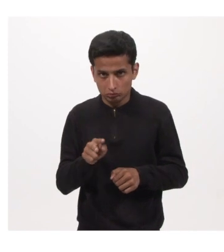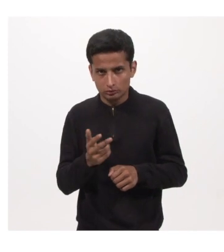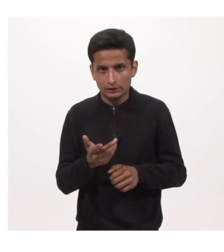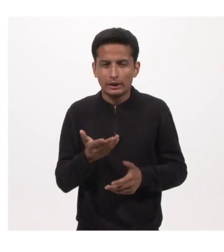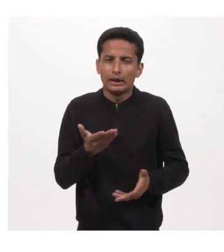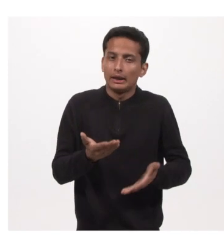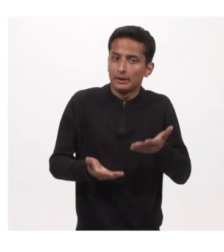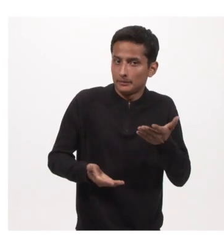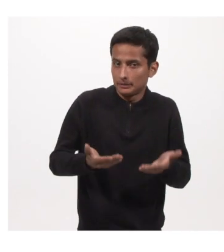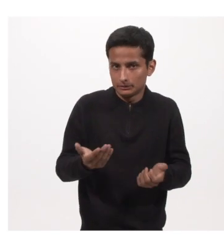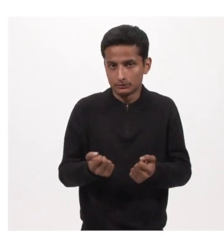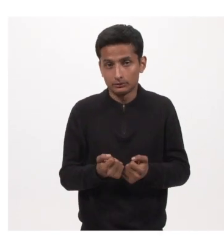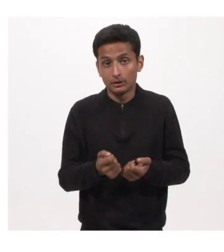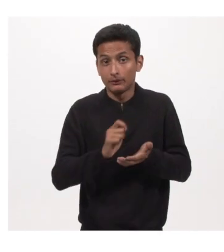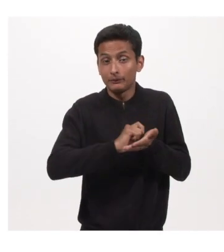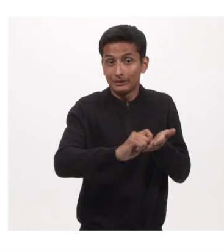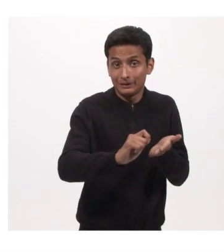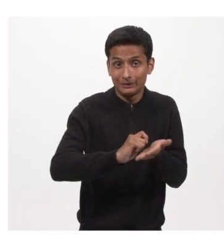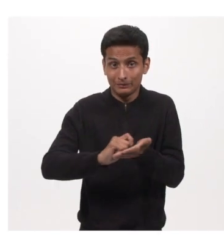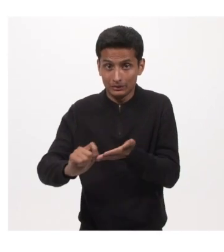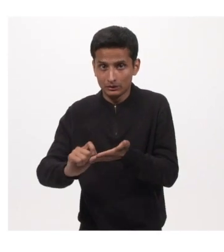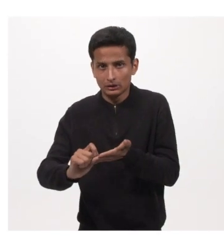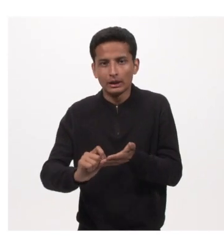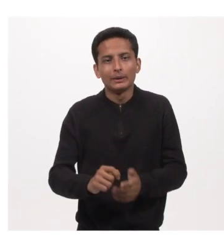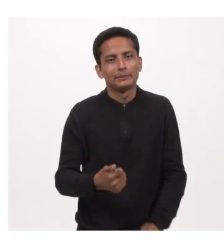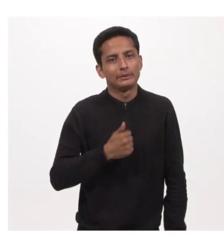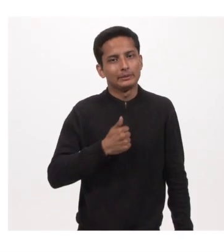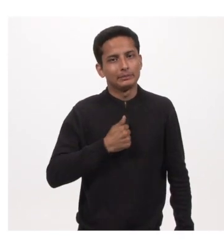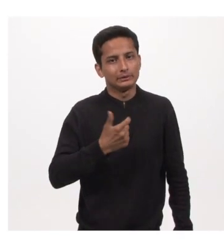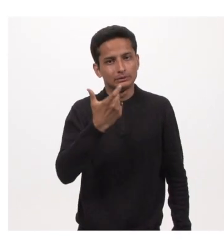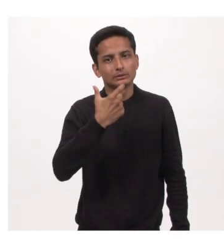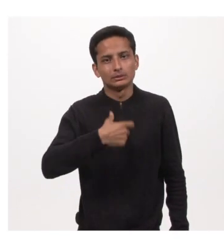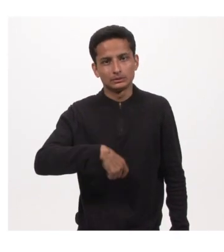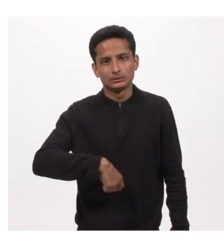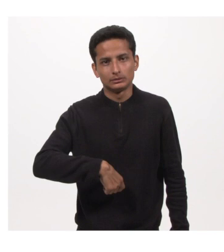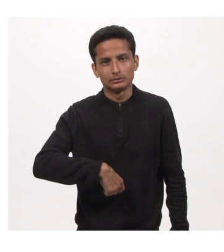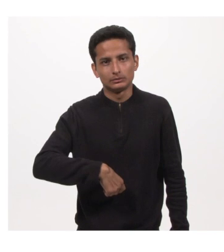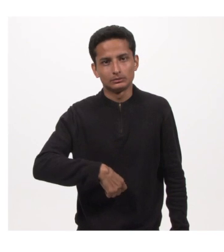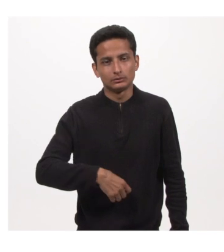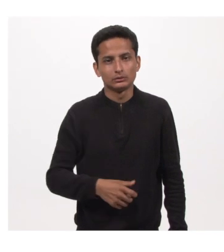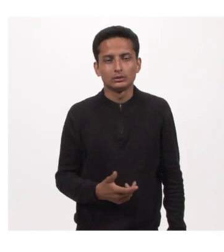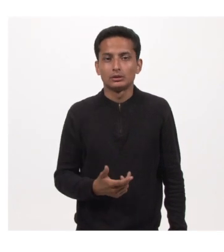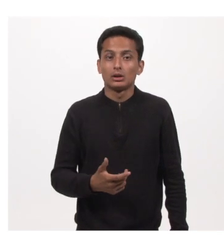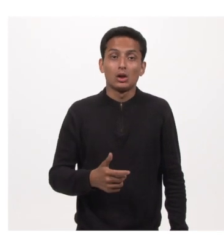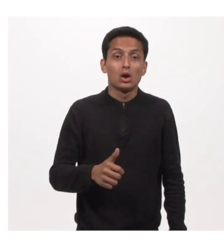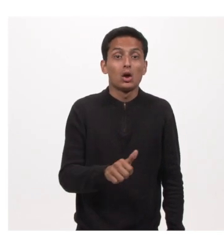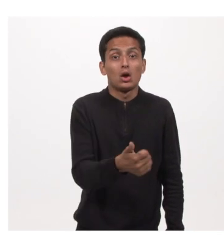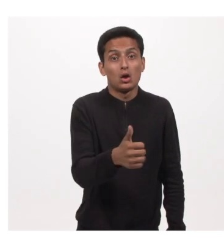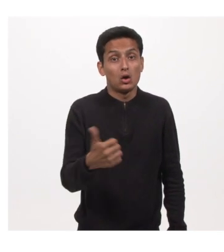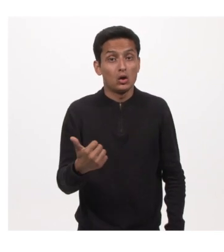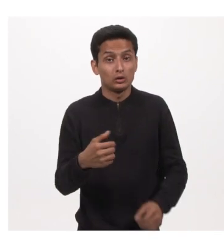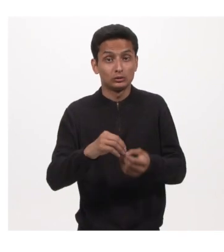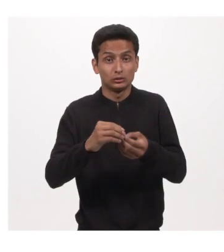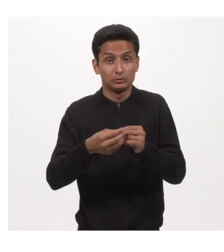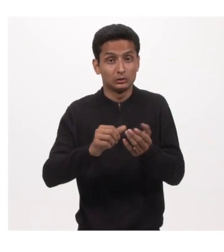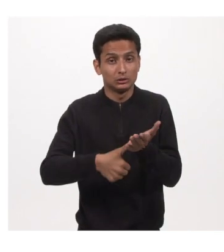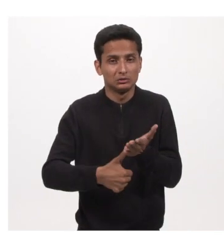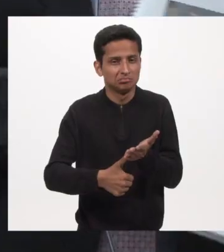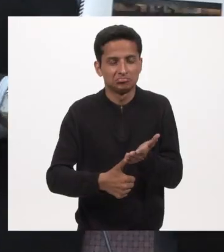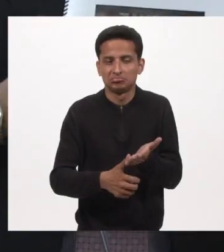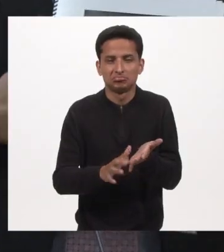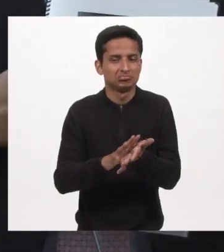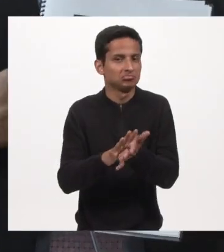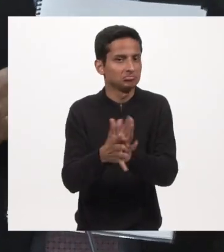que posiblemente estas firmas son hechas por la misma persona, no por estas